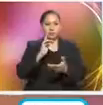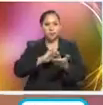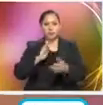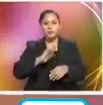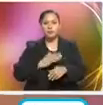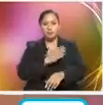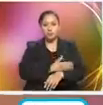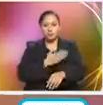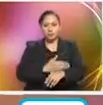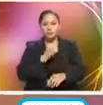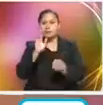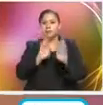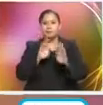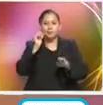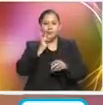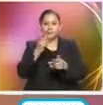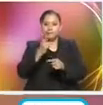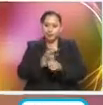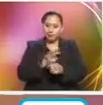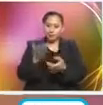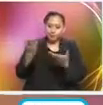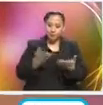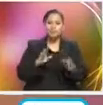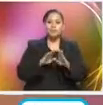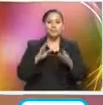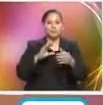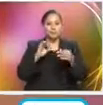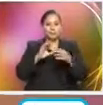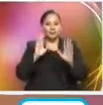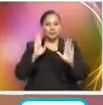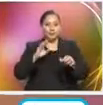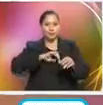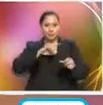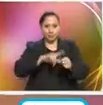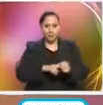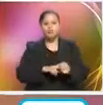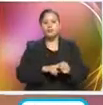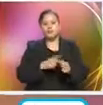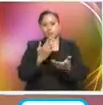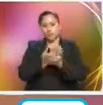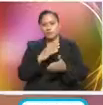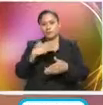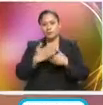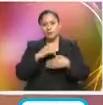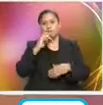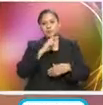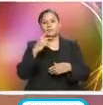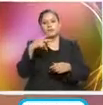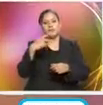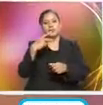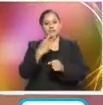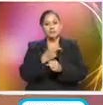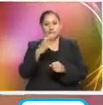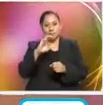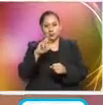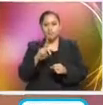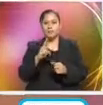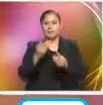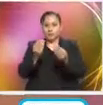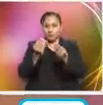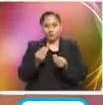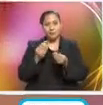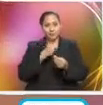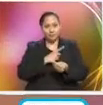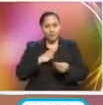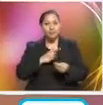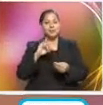por acompañarnos. Como siempre, eres un invitado, como lo comenté, especial. Muchas gracias. Te esperamos muy pronto. Con tu segundo disco, nos tienes que dar una